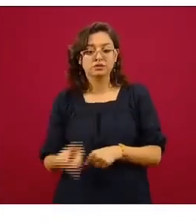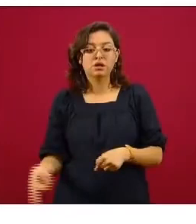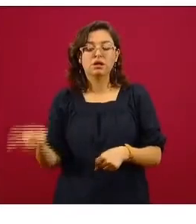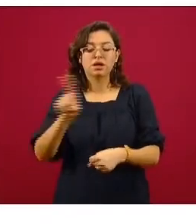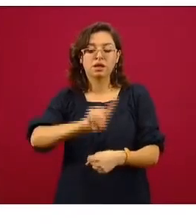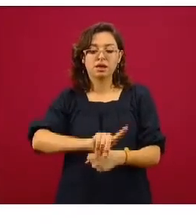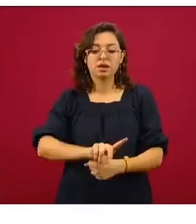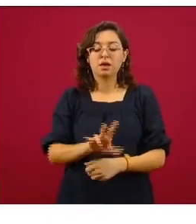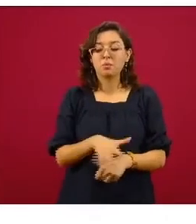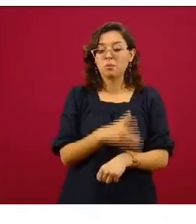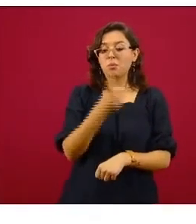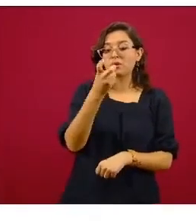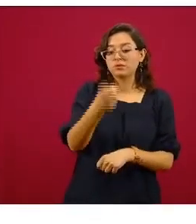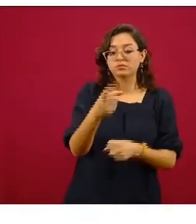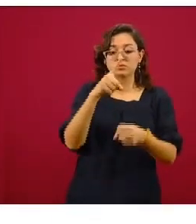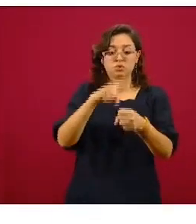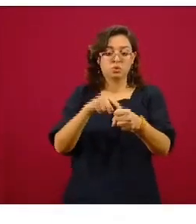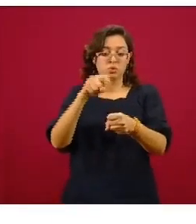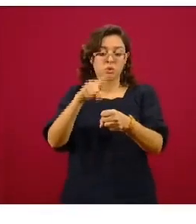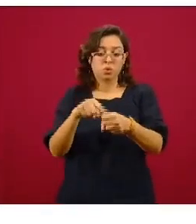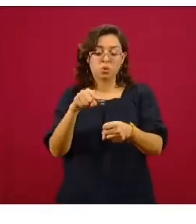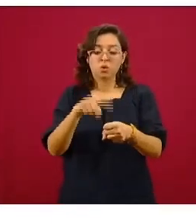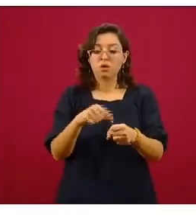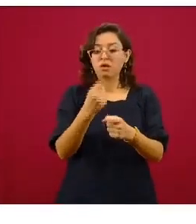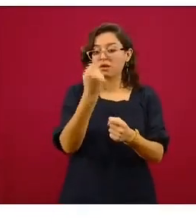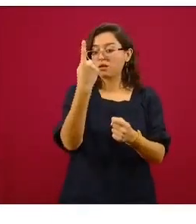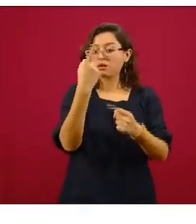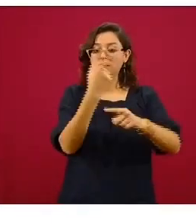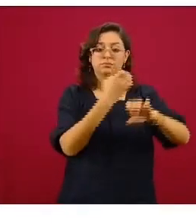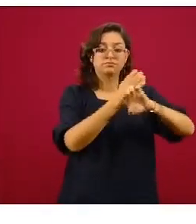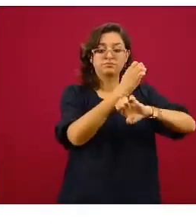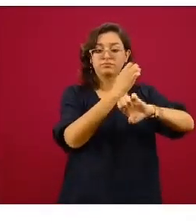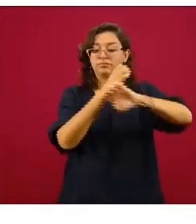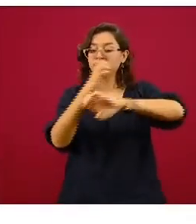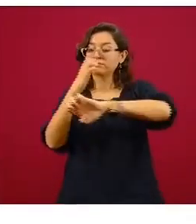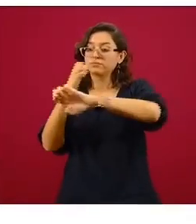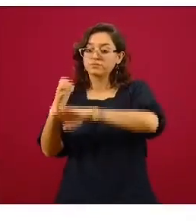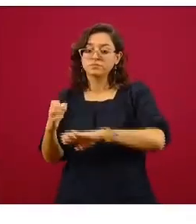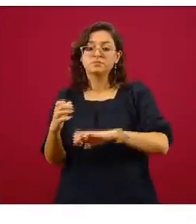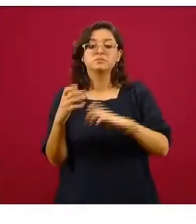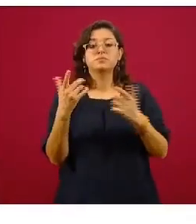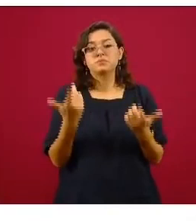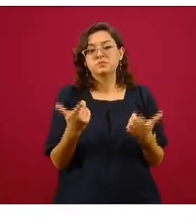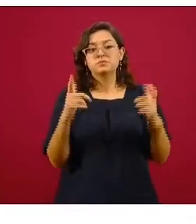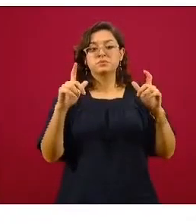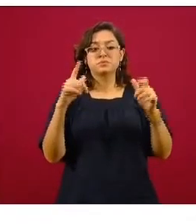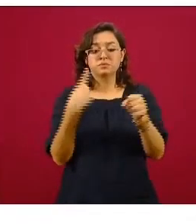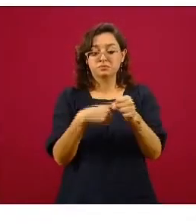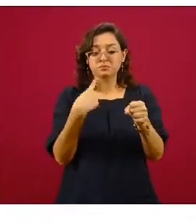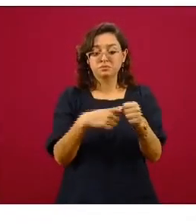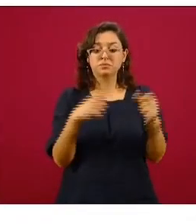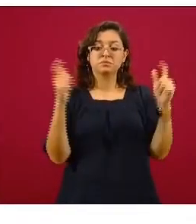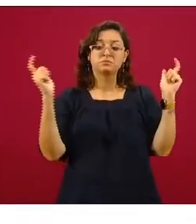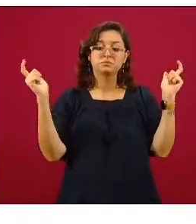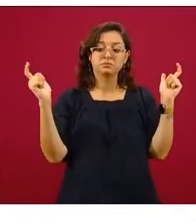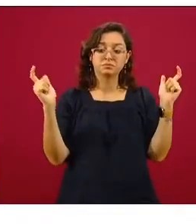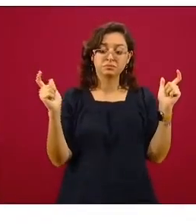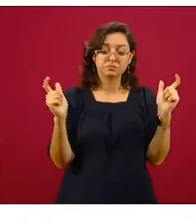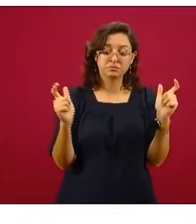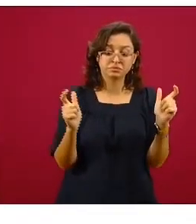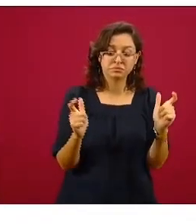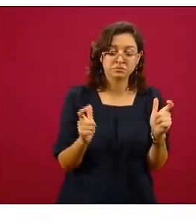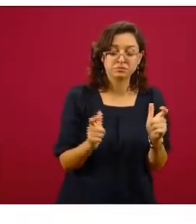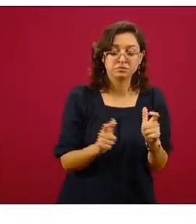lo tanto, los colores, sobre todo de aquellas entidades federativas que empiecen a disminuir su carga de casos en los